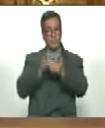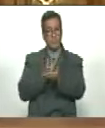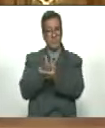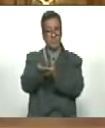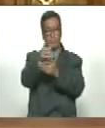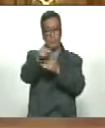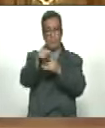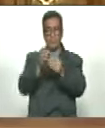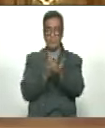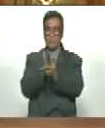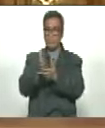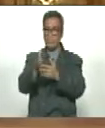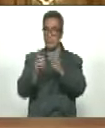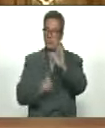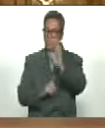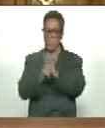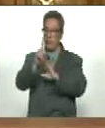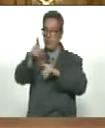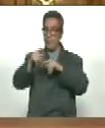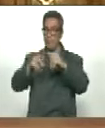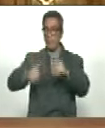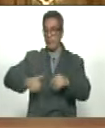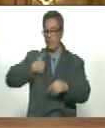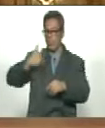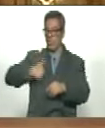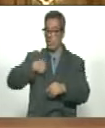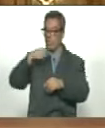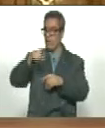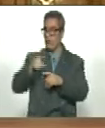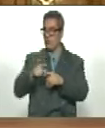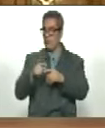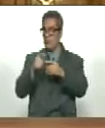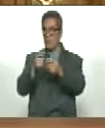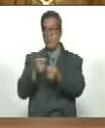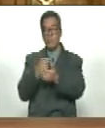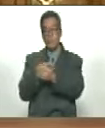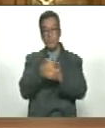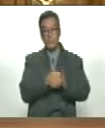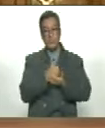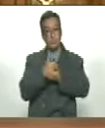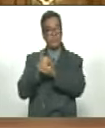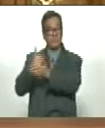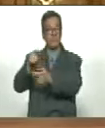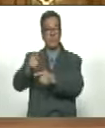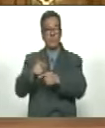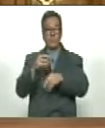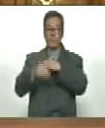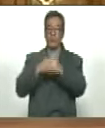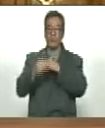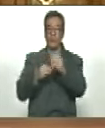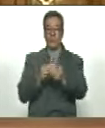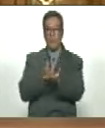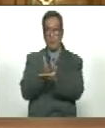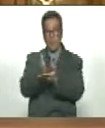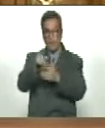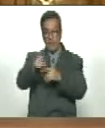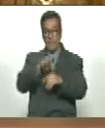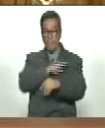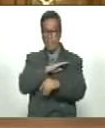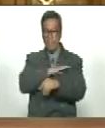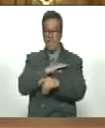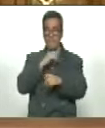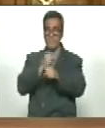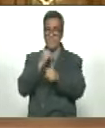orientará a seguir maximizando el aprovechamiento de los créditos asignados, a efectuar el seguimiento propio,